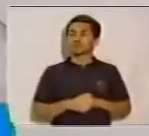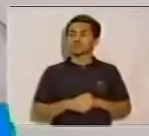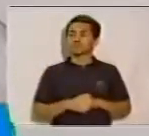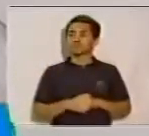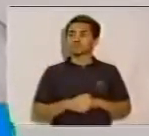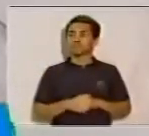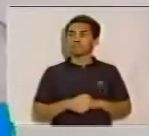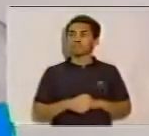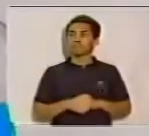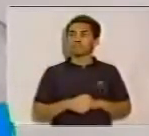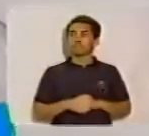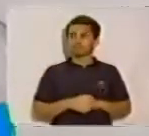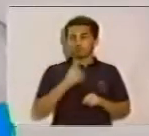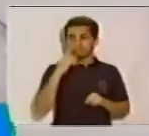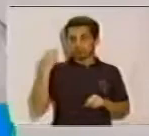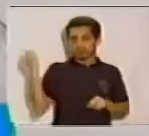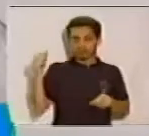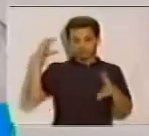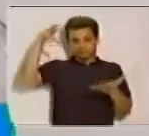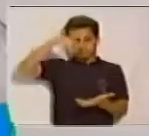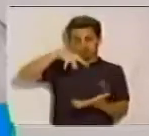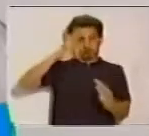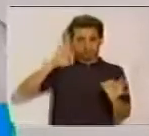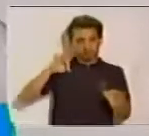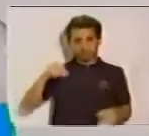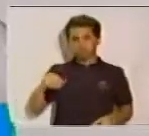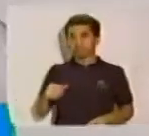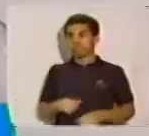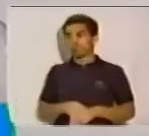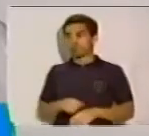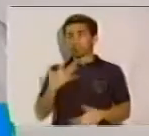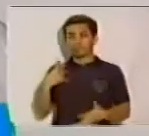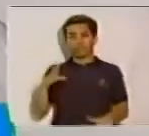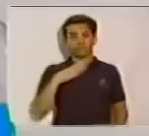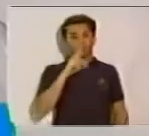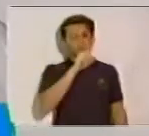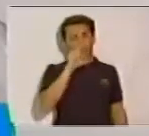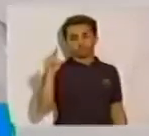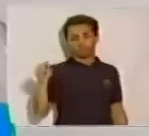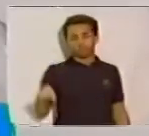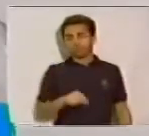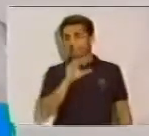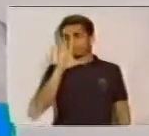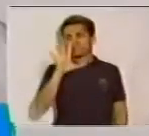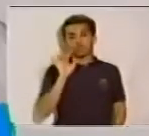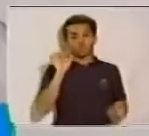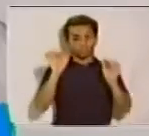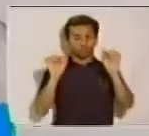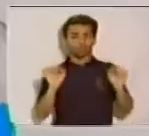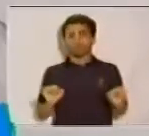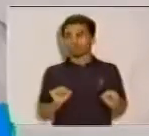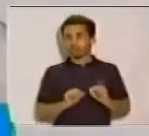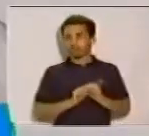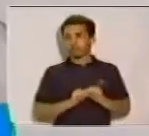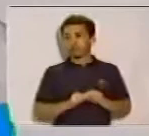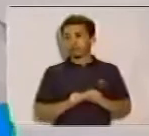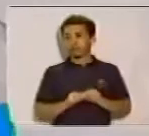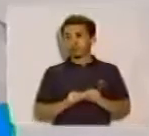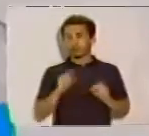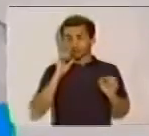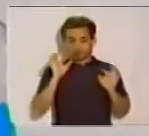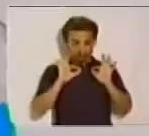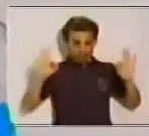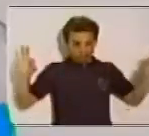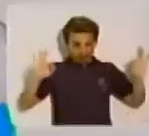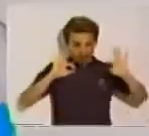la manera que teníamos. Tengo 1, 2, 3, 4, 5 puntos. Como están un poco afuera de